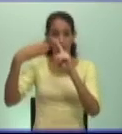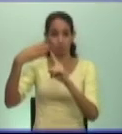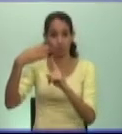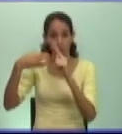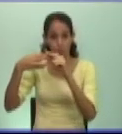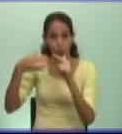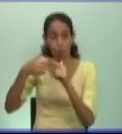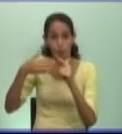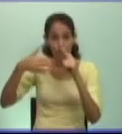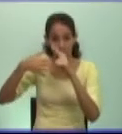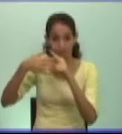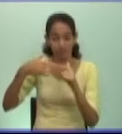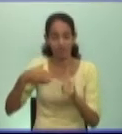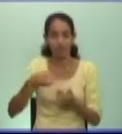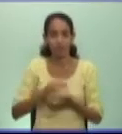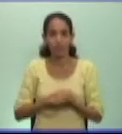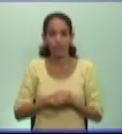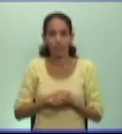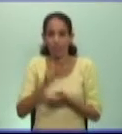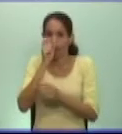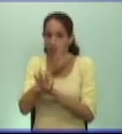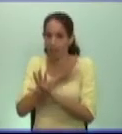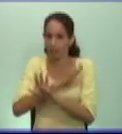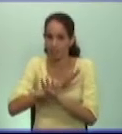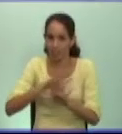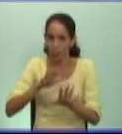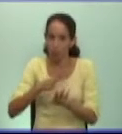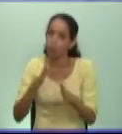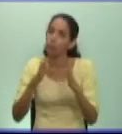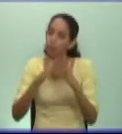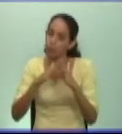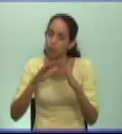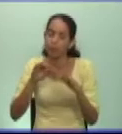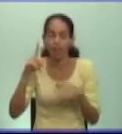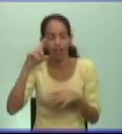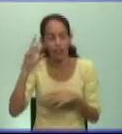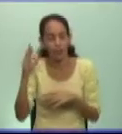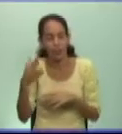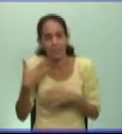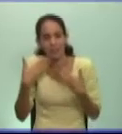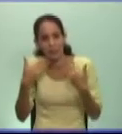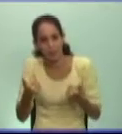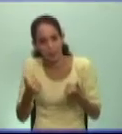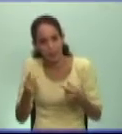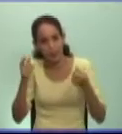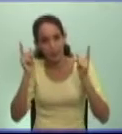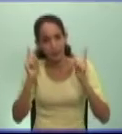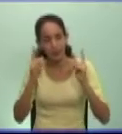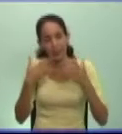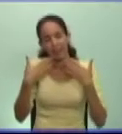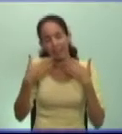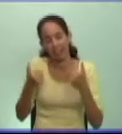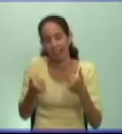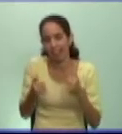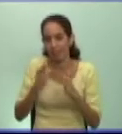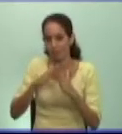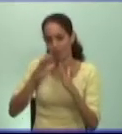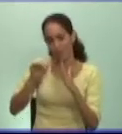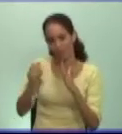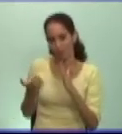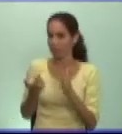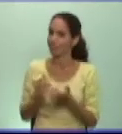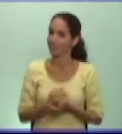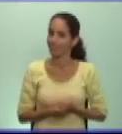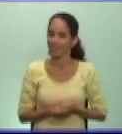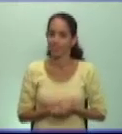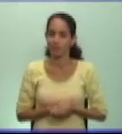eso lo analizamos en el contenido, y la política del buen vecino que le dimos una gran importancia. Son elementos que conocen, por eso estamos